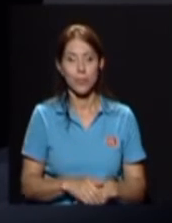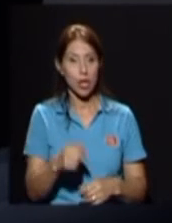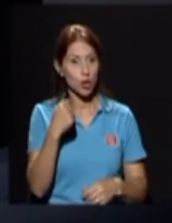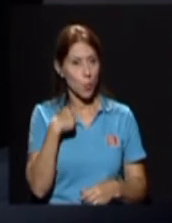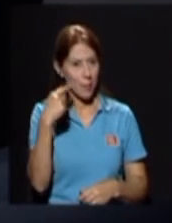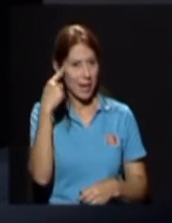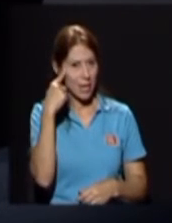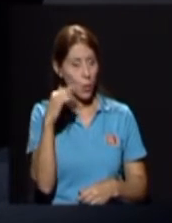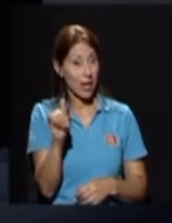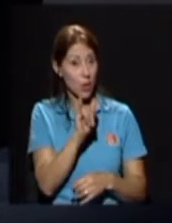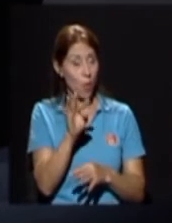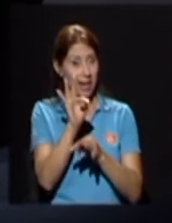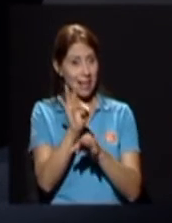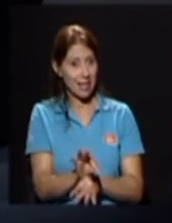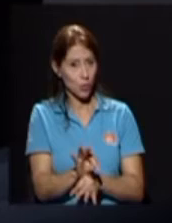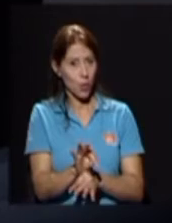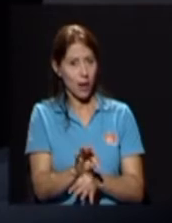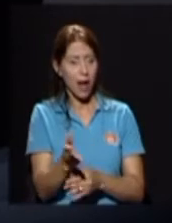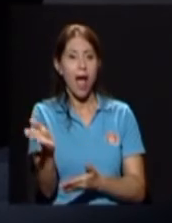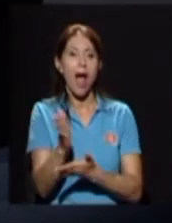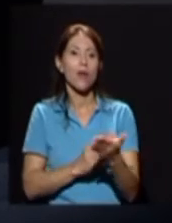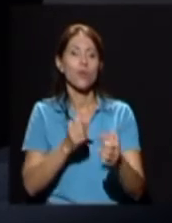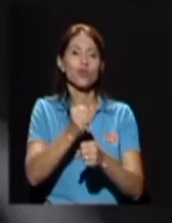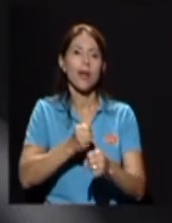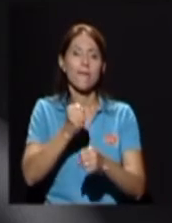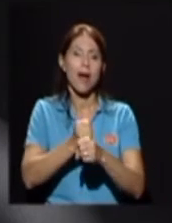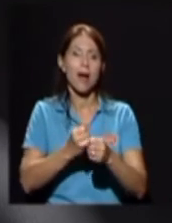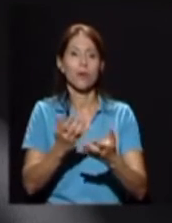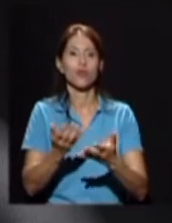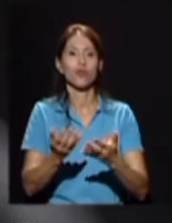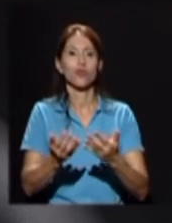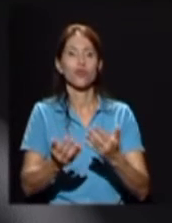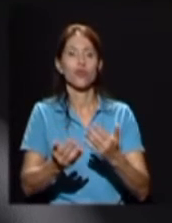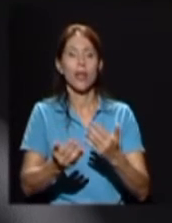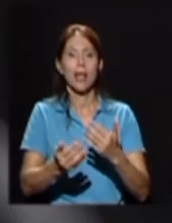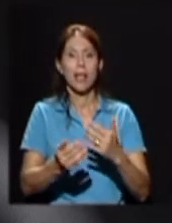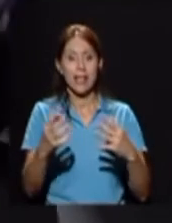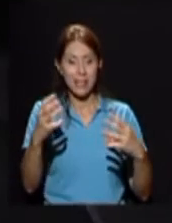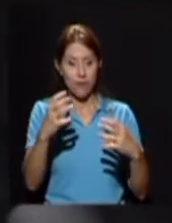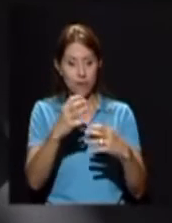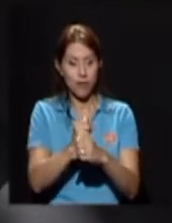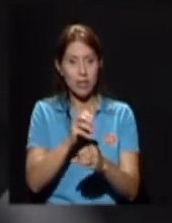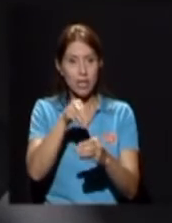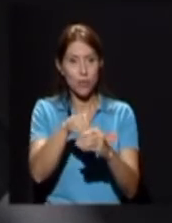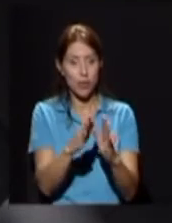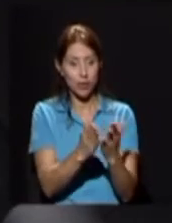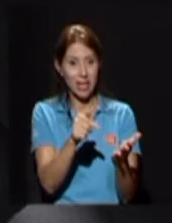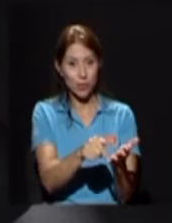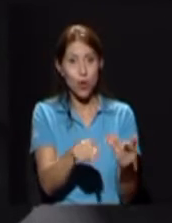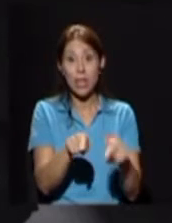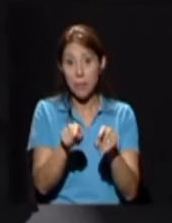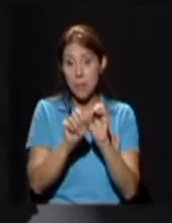que es la tradición, algunos de los trabajos de base que están resumidos en el estudio están disponibles